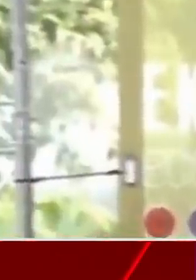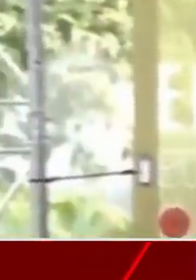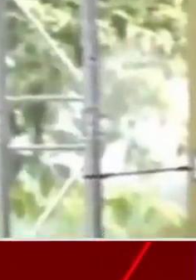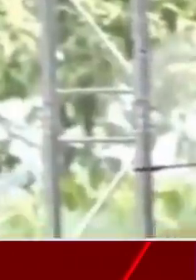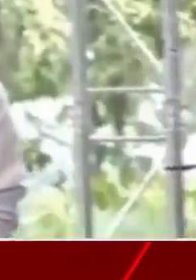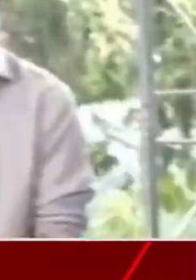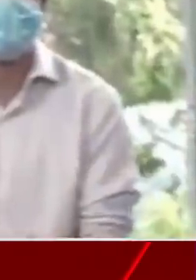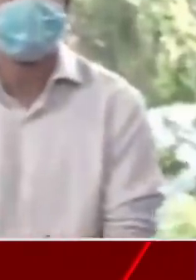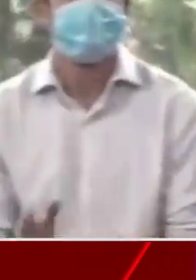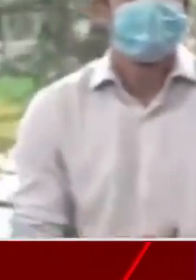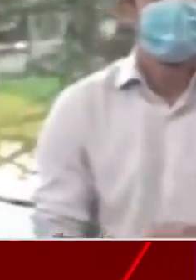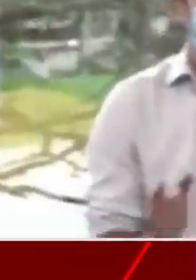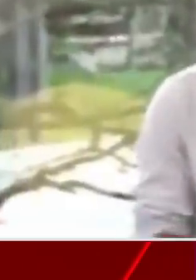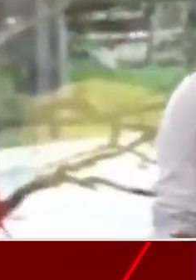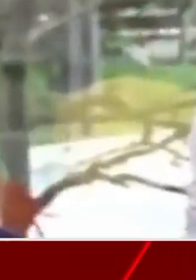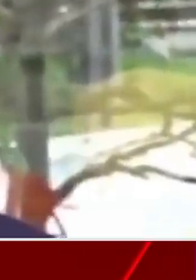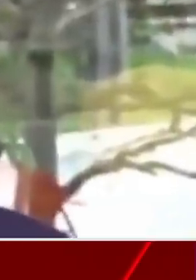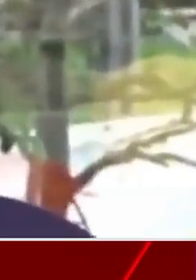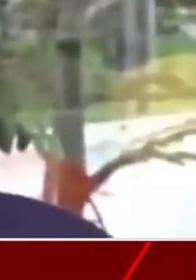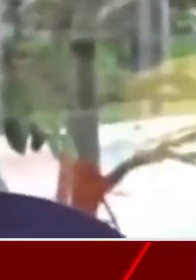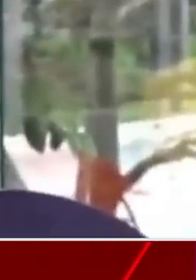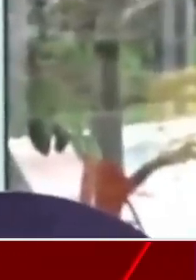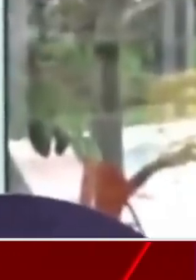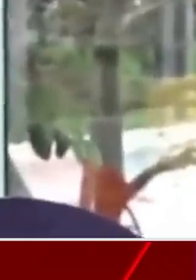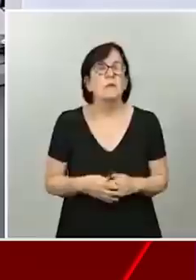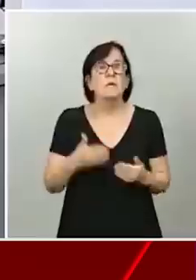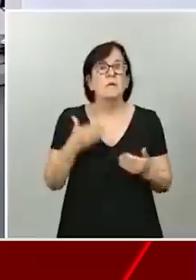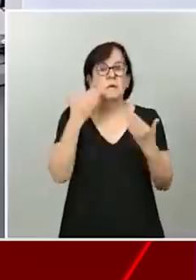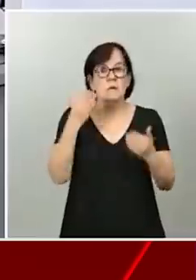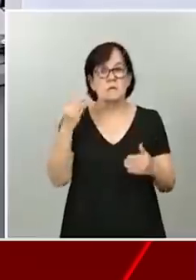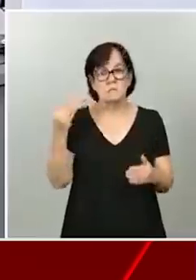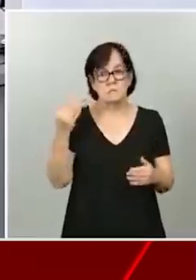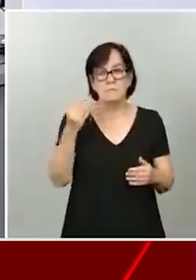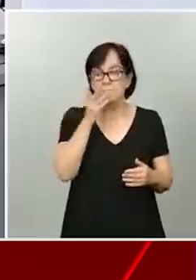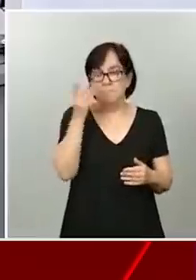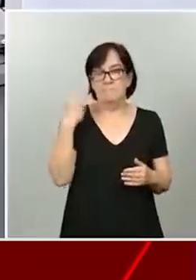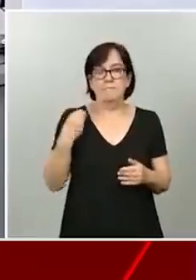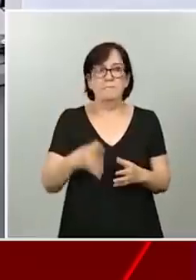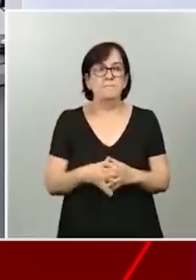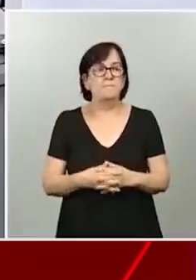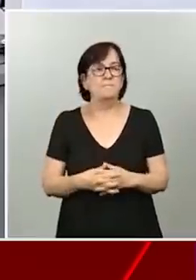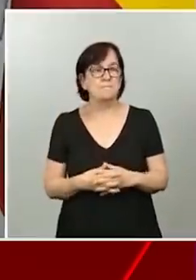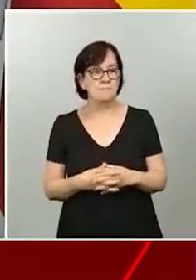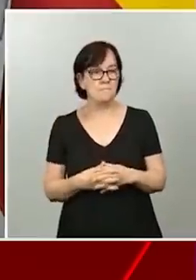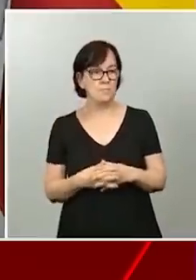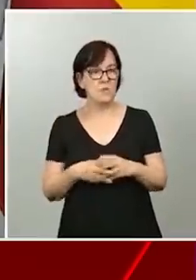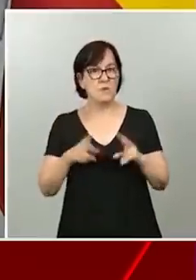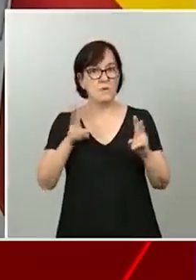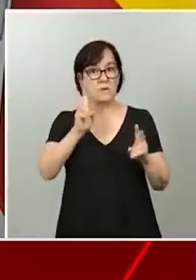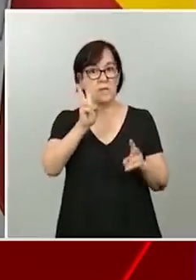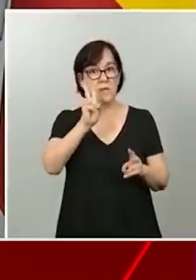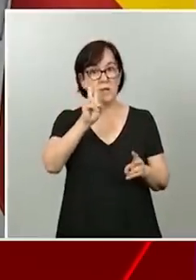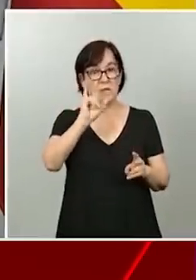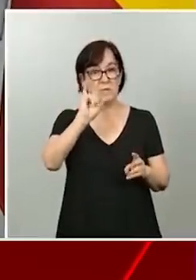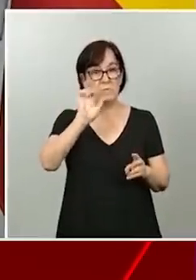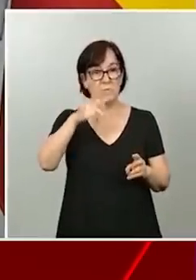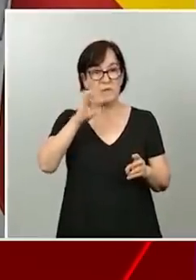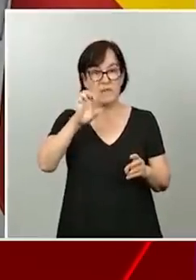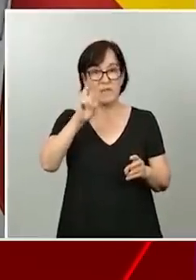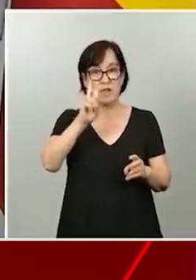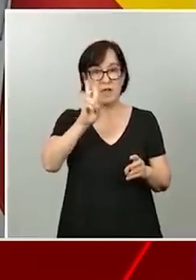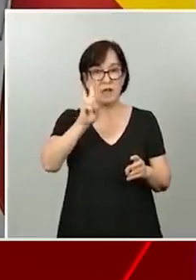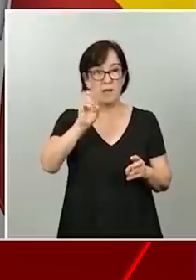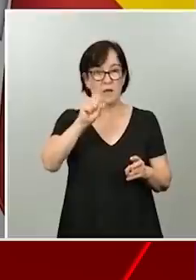del mundo en contagios, otra vez y realmente con la destrucción de la economía más rotunda y más